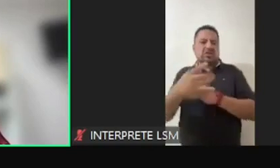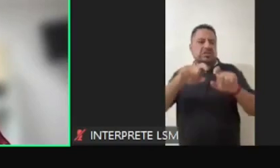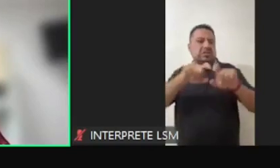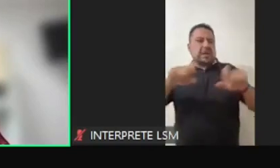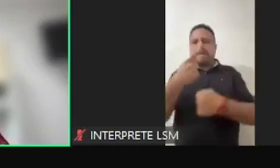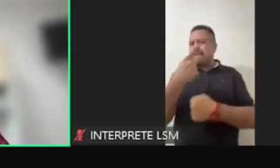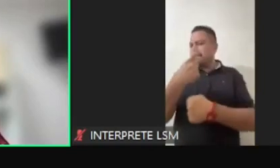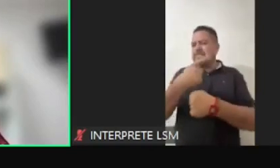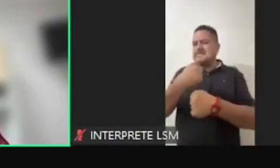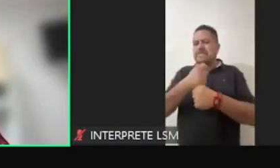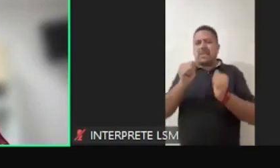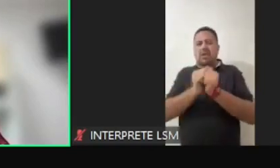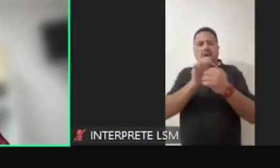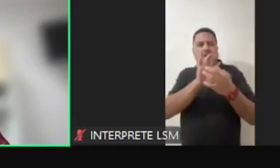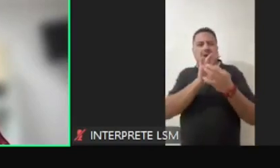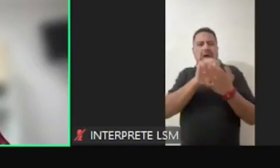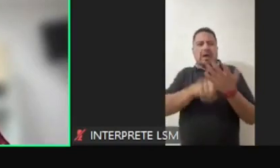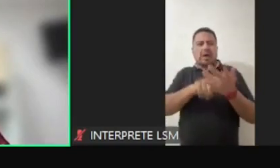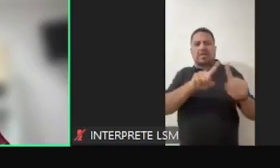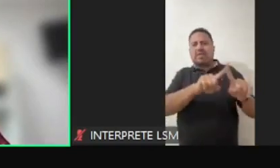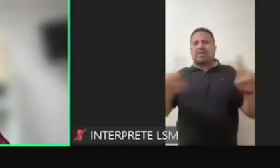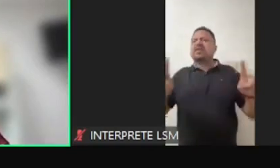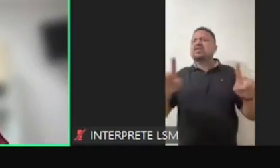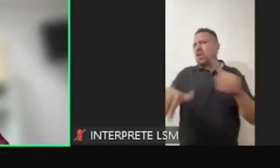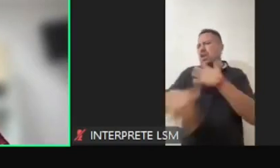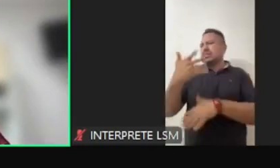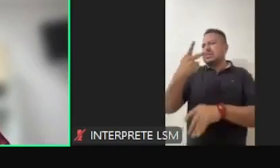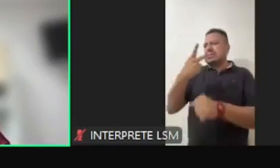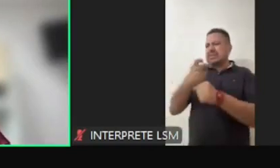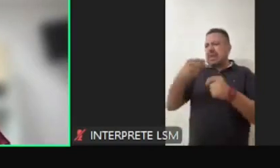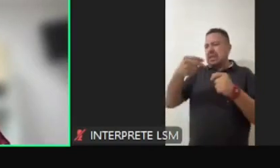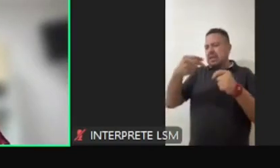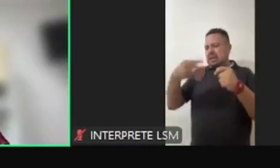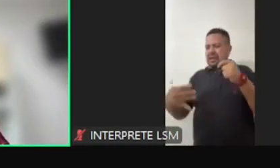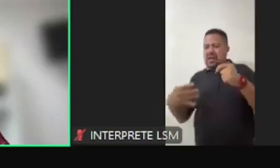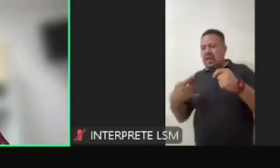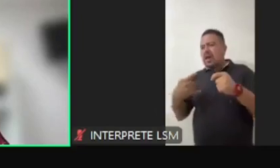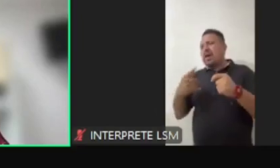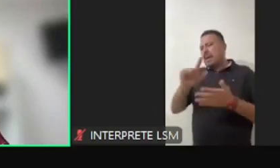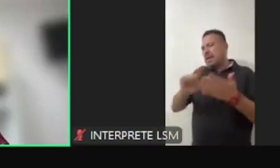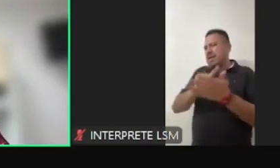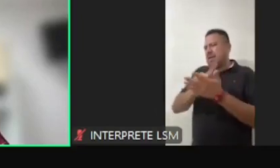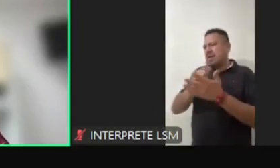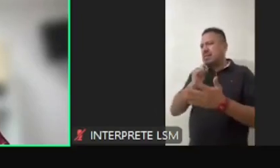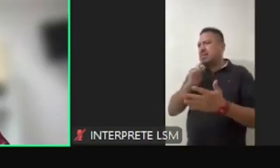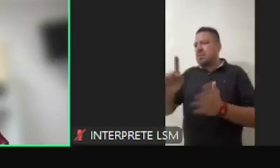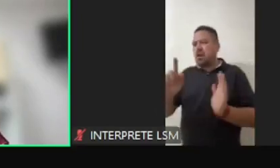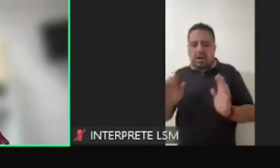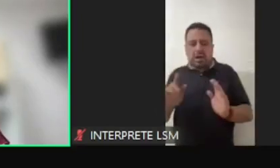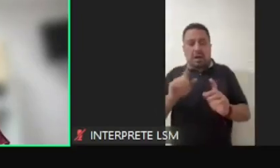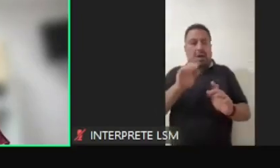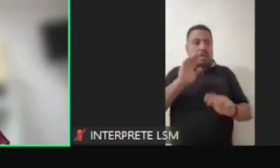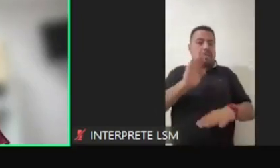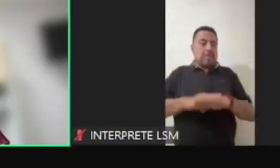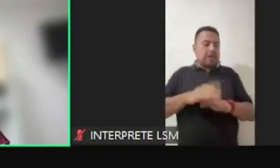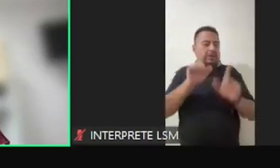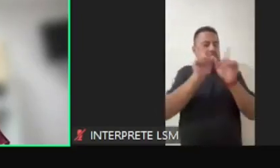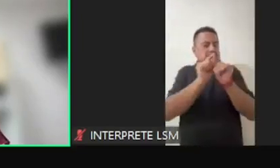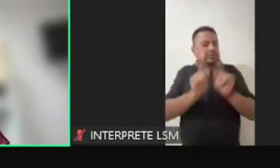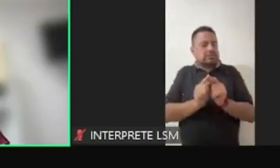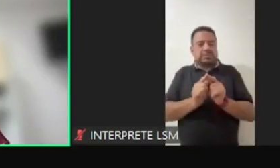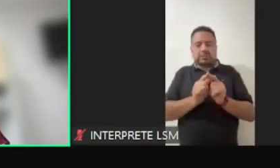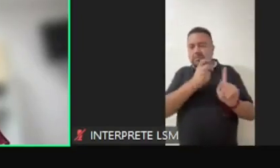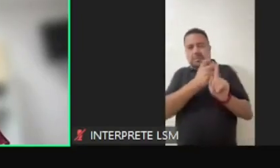primera en relación al diverso 15 fracción segunda de la ley de medios de impugnación en el caso concreto la resolución